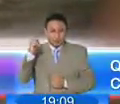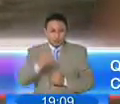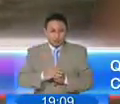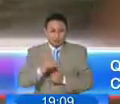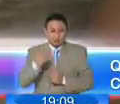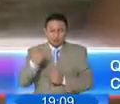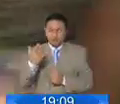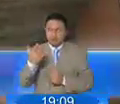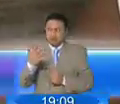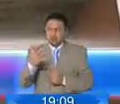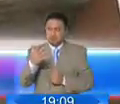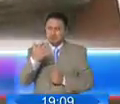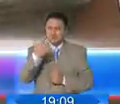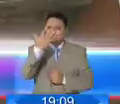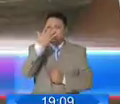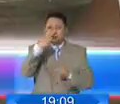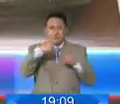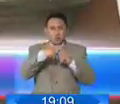5